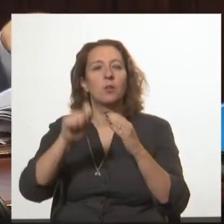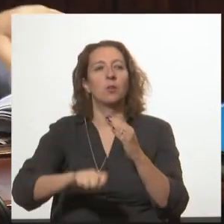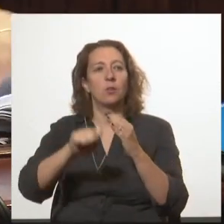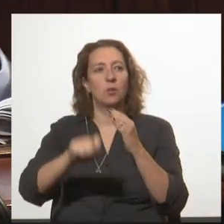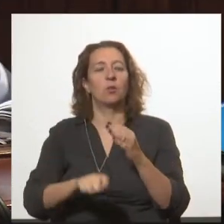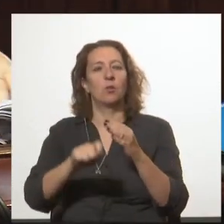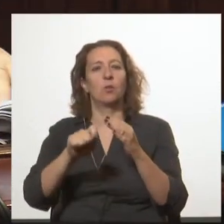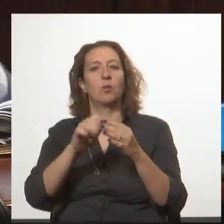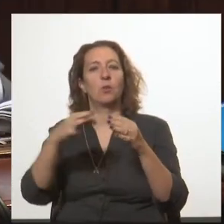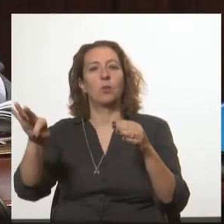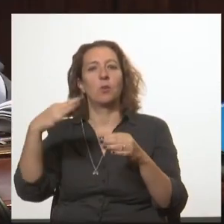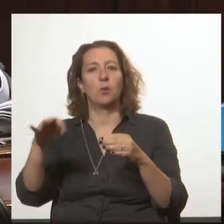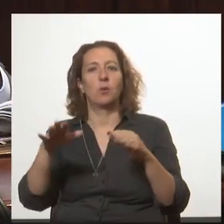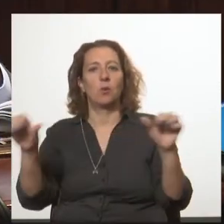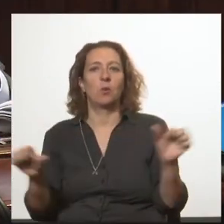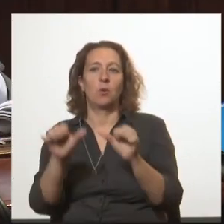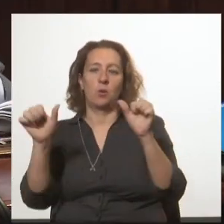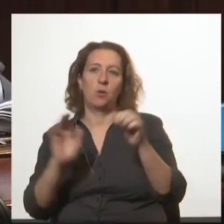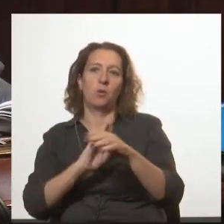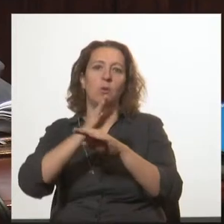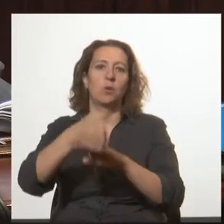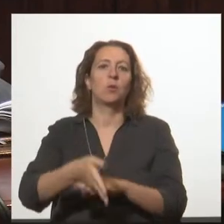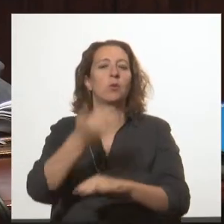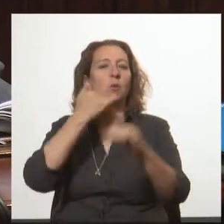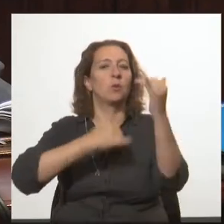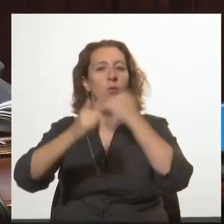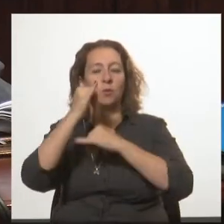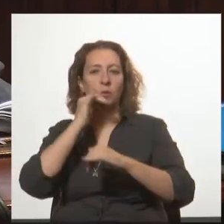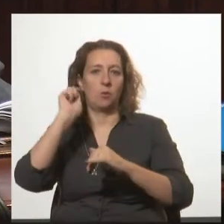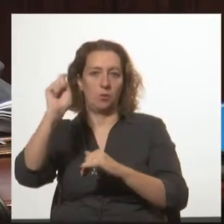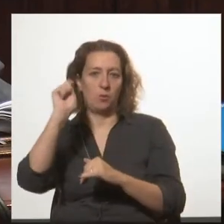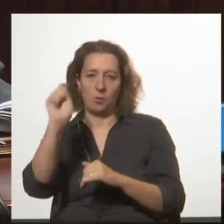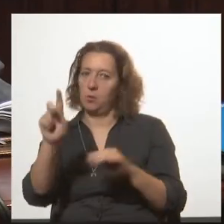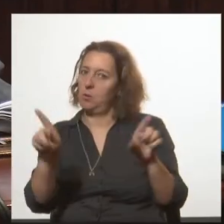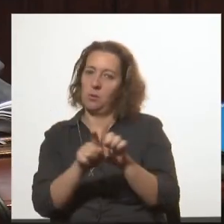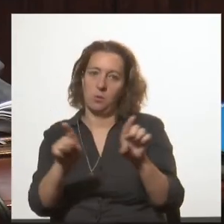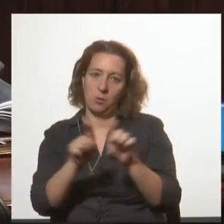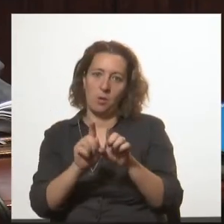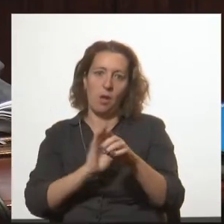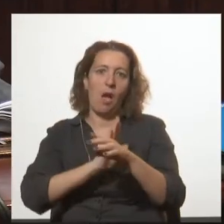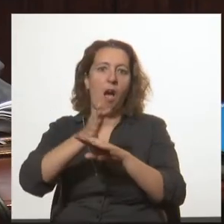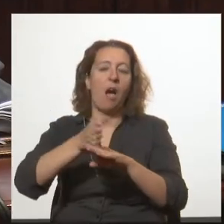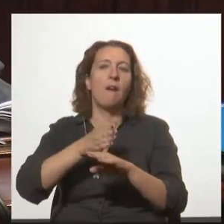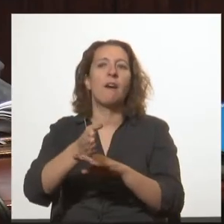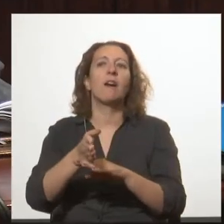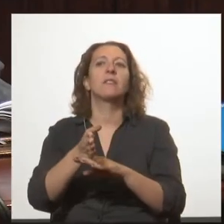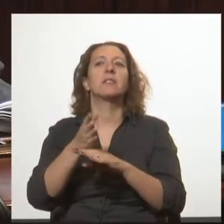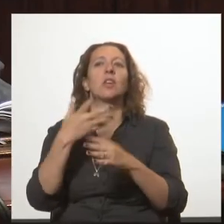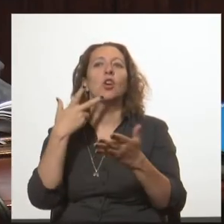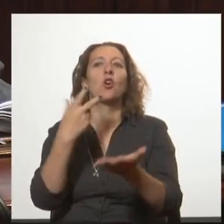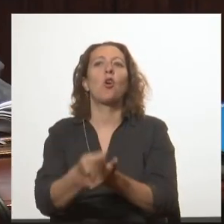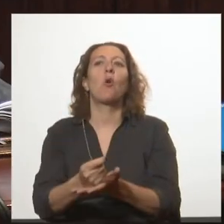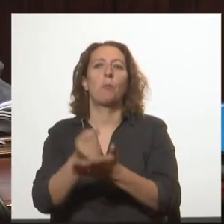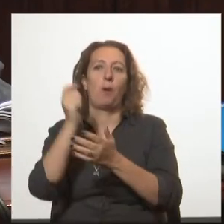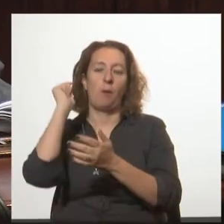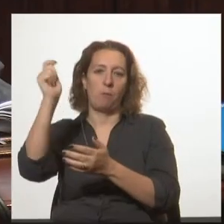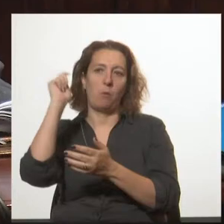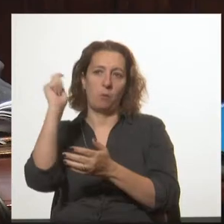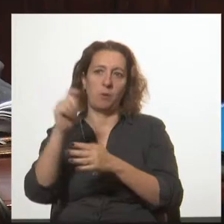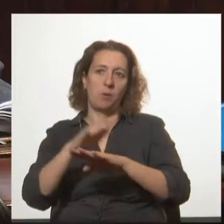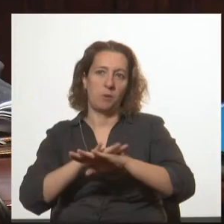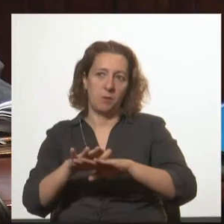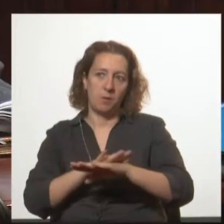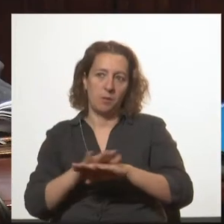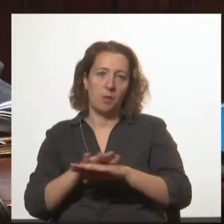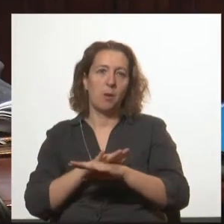unidad de acceso a la información pública se manifestó en el mismo sentido los avances de las compras públicas están basados en el